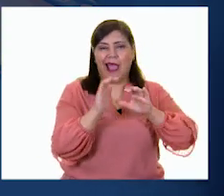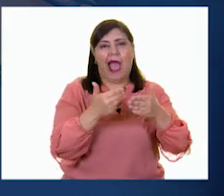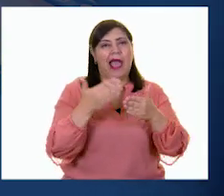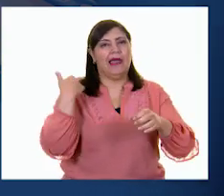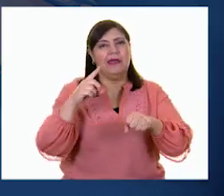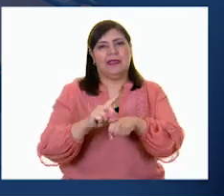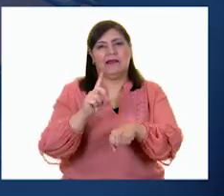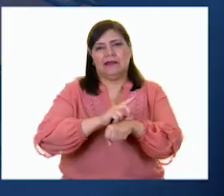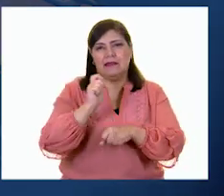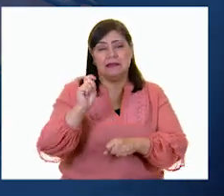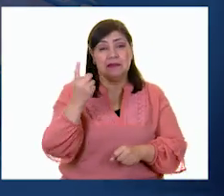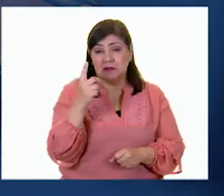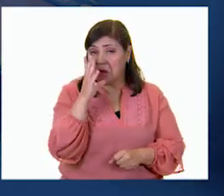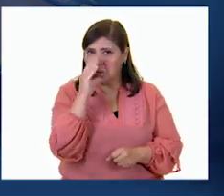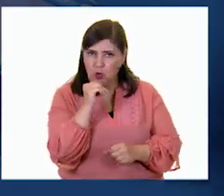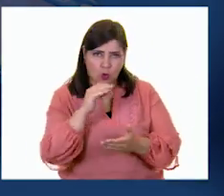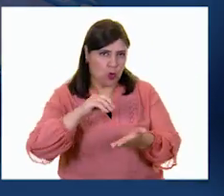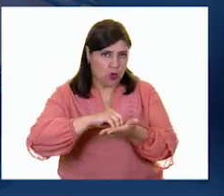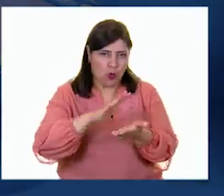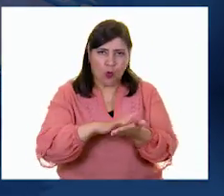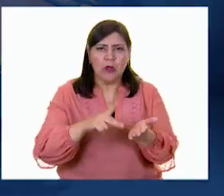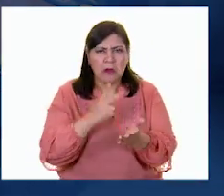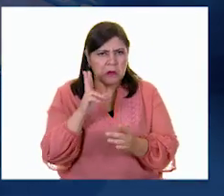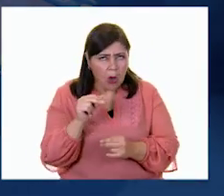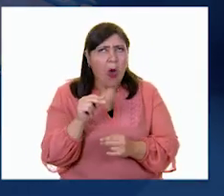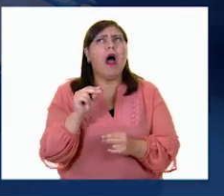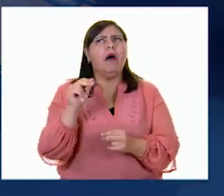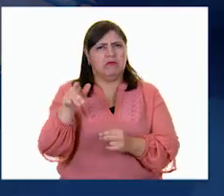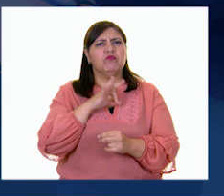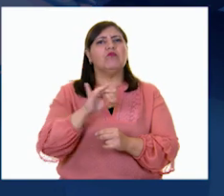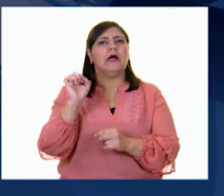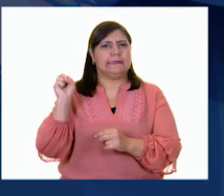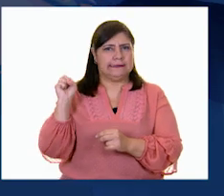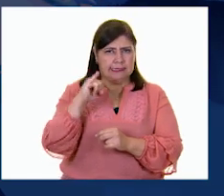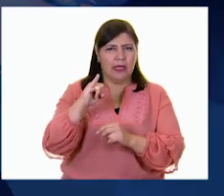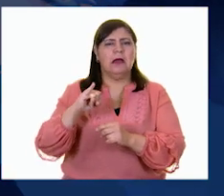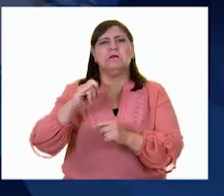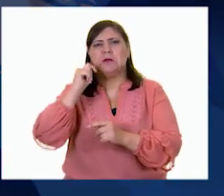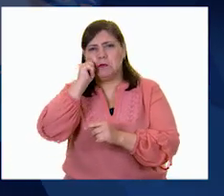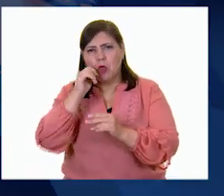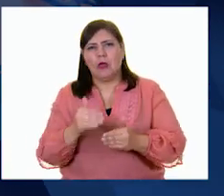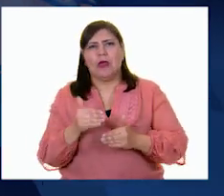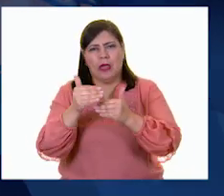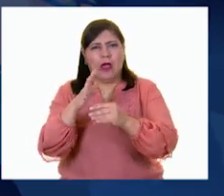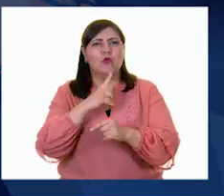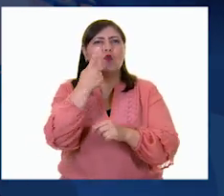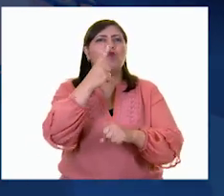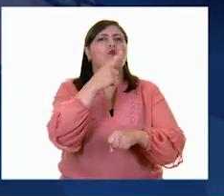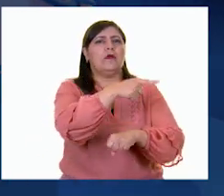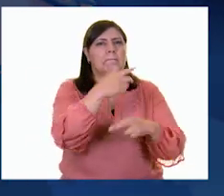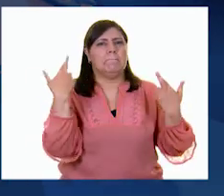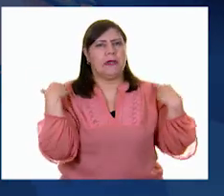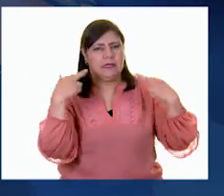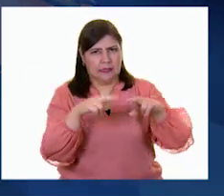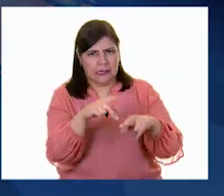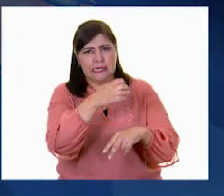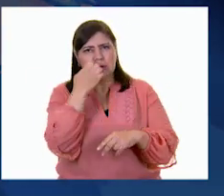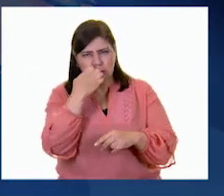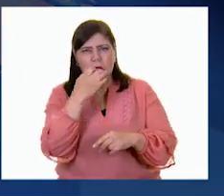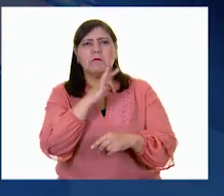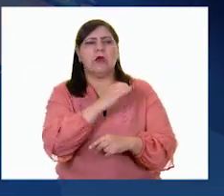diciembre, se puede conseguir que admitan al joven de usted, pues así me lo ha ofrecido uno de los profesores de la